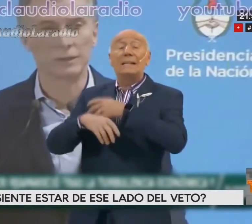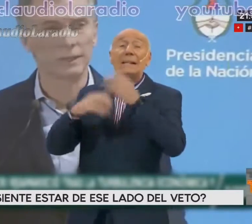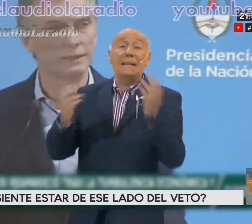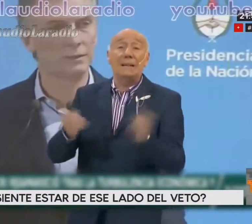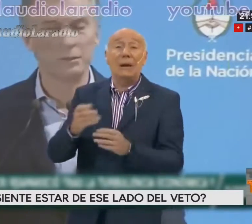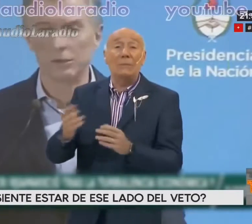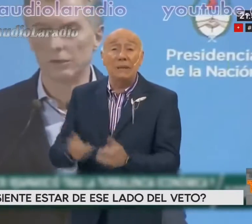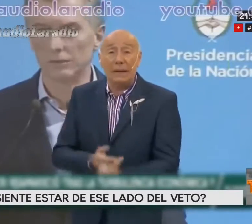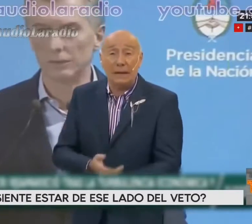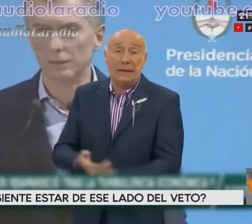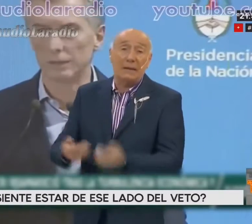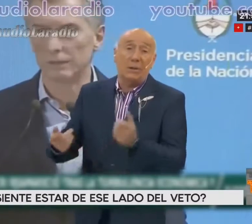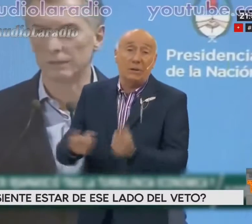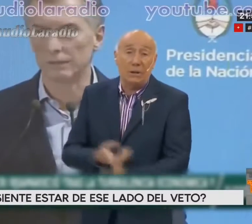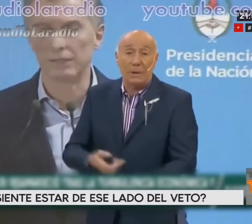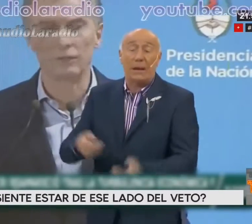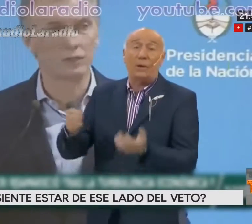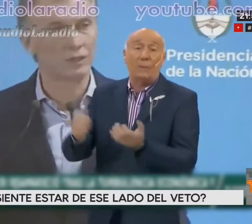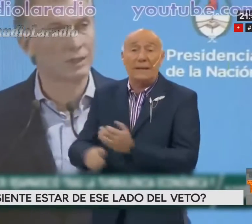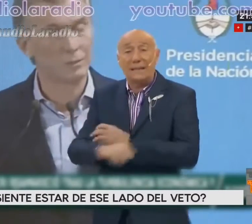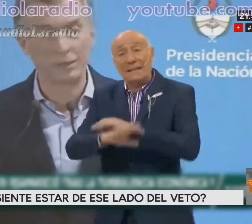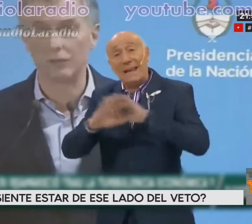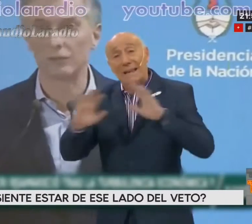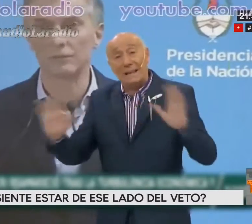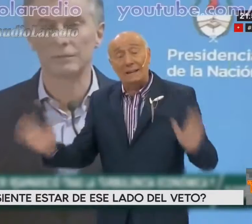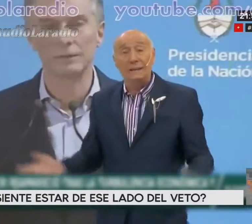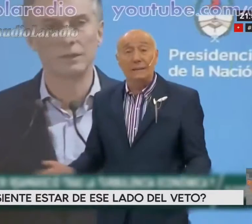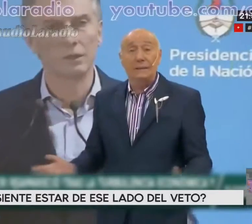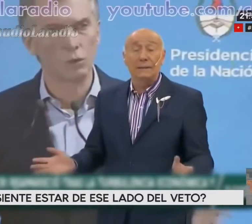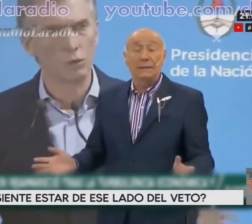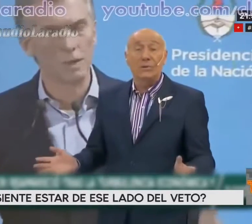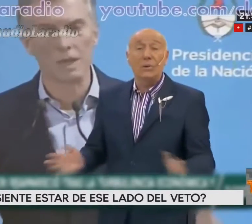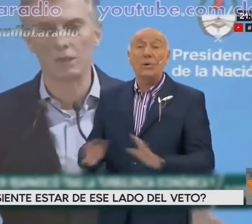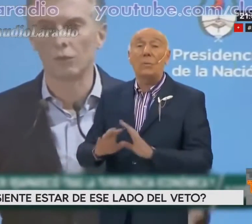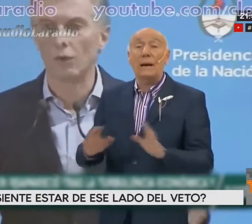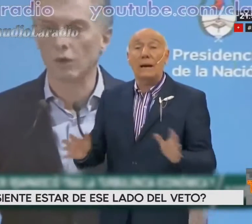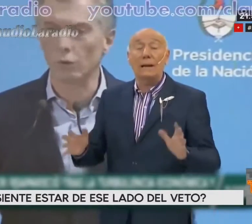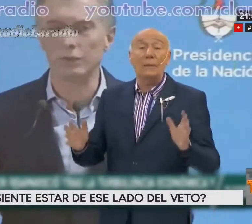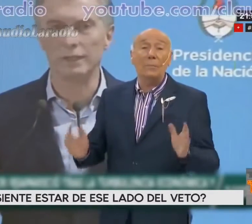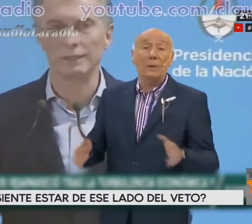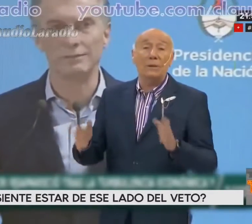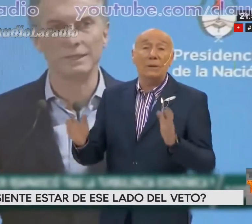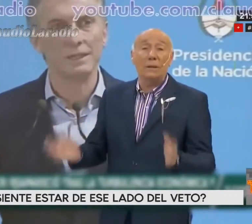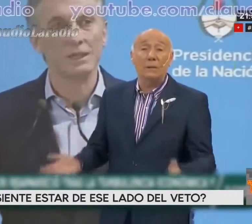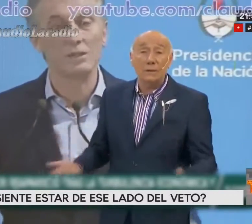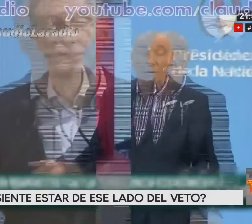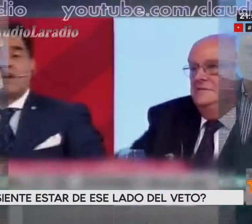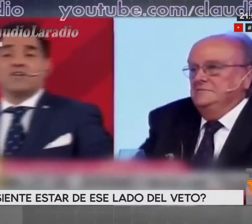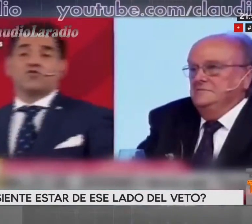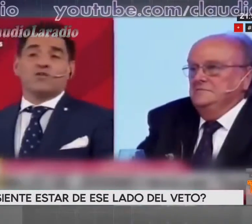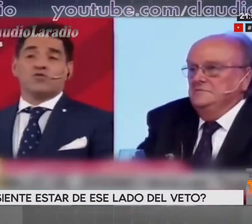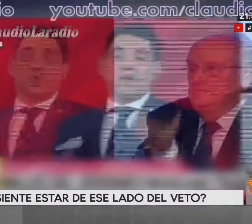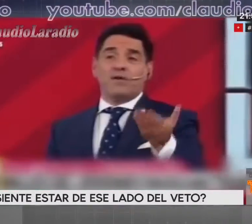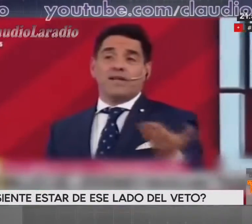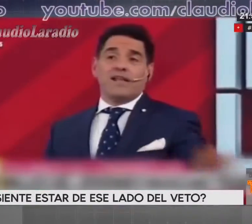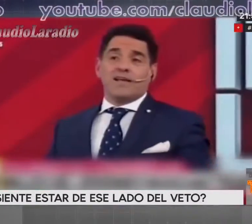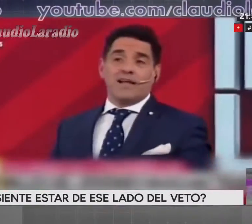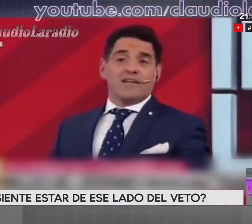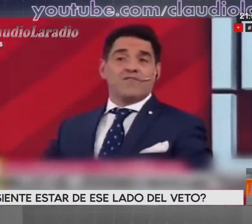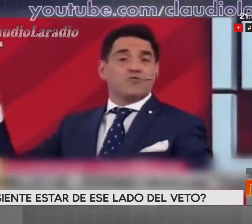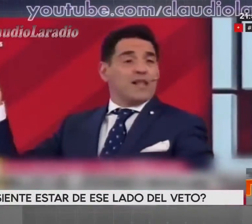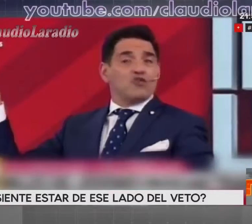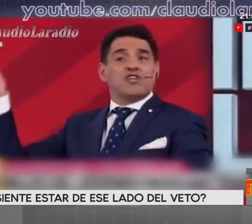ni siquiera de una mínima recreación, de comprar ropa, de hacer nada. Solo pagar impuestos y servicios. Si los sueldos suben el 20